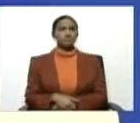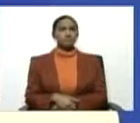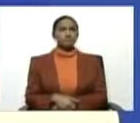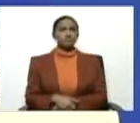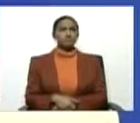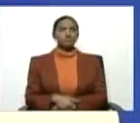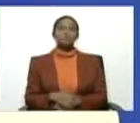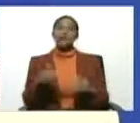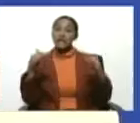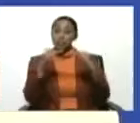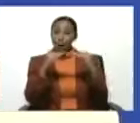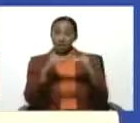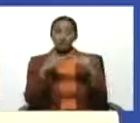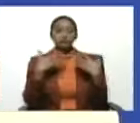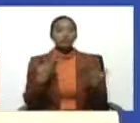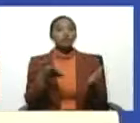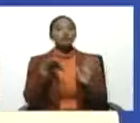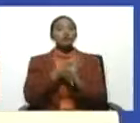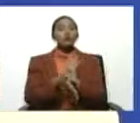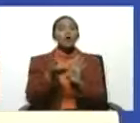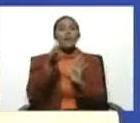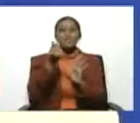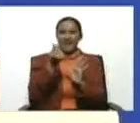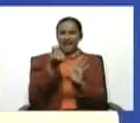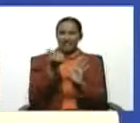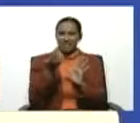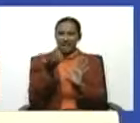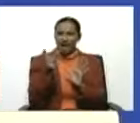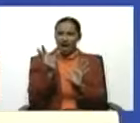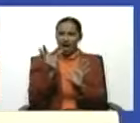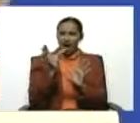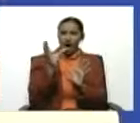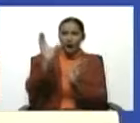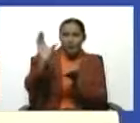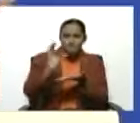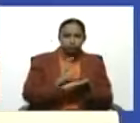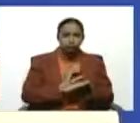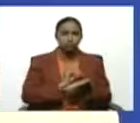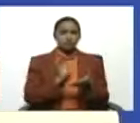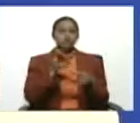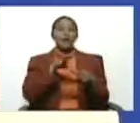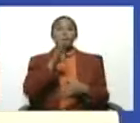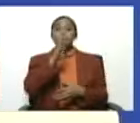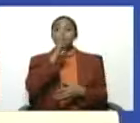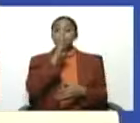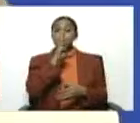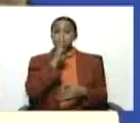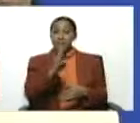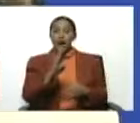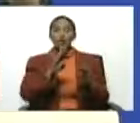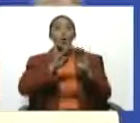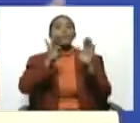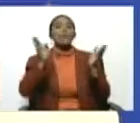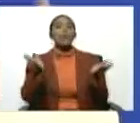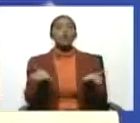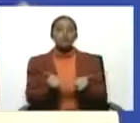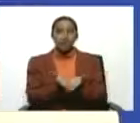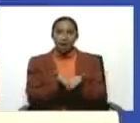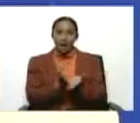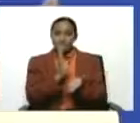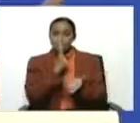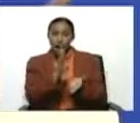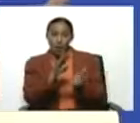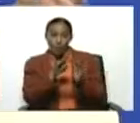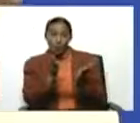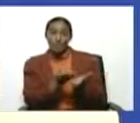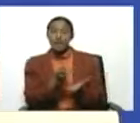monetario Esto fue definido por algunos economistas en la banca mundial que dice lo siguiente que cuando